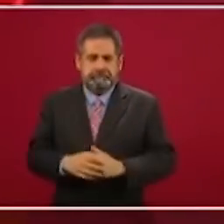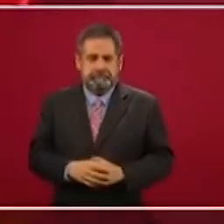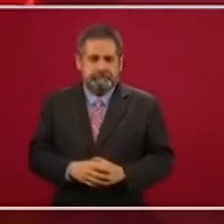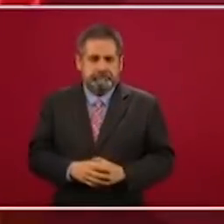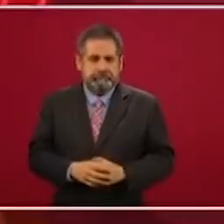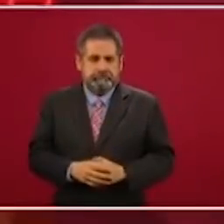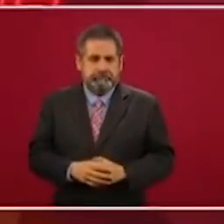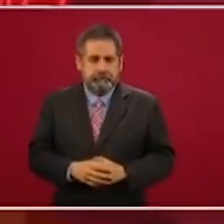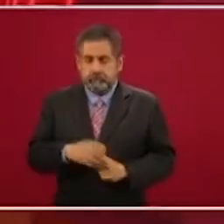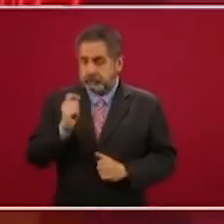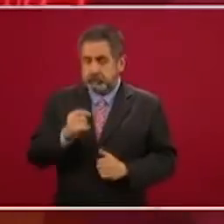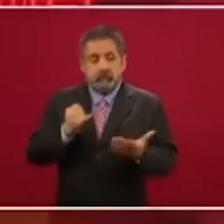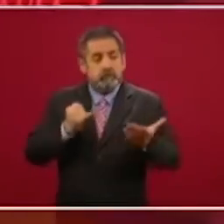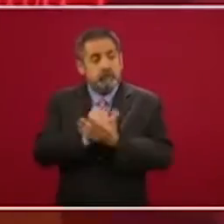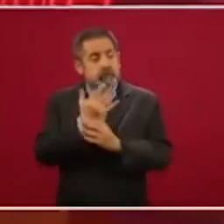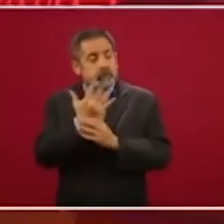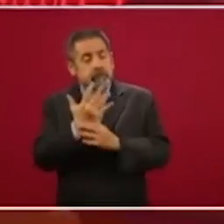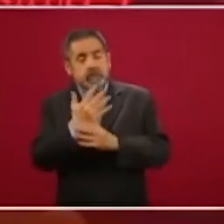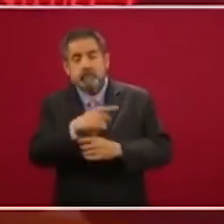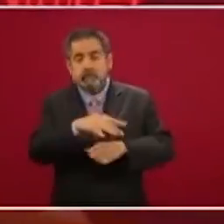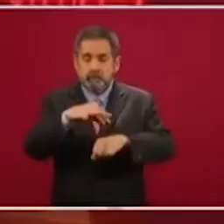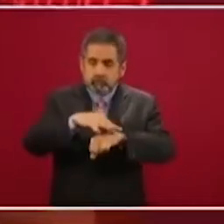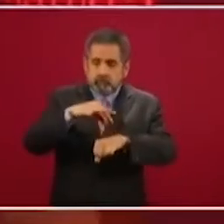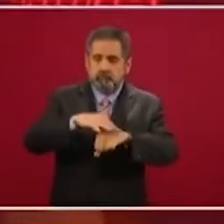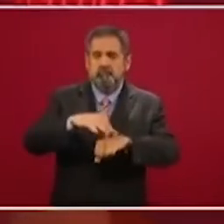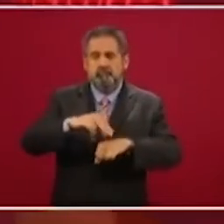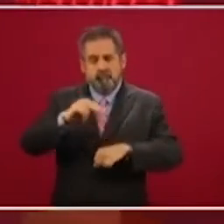es lo que los señores